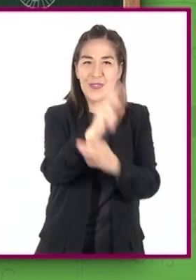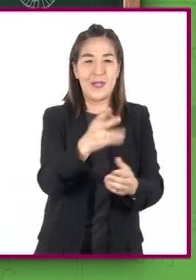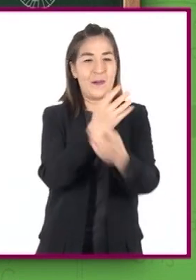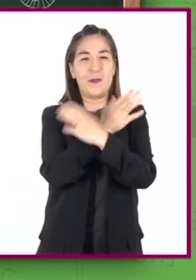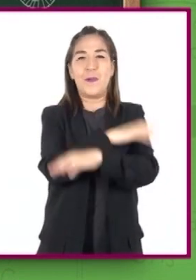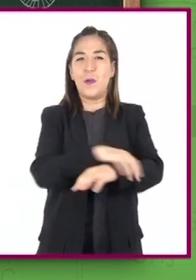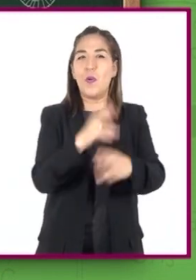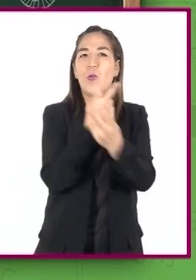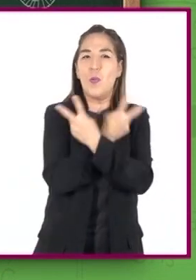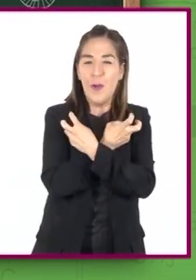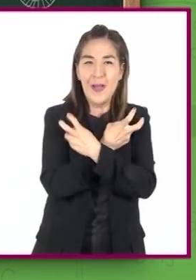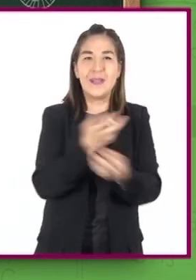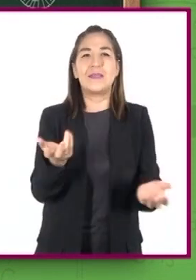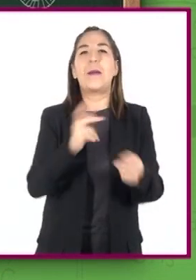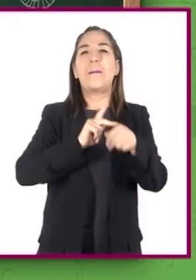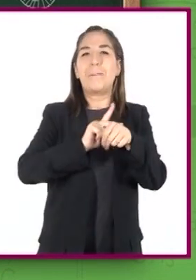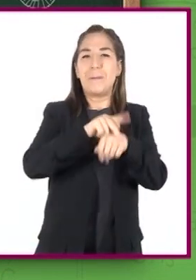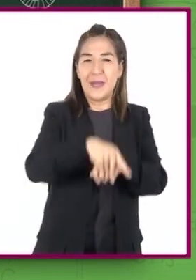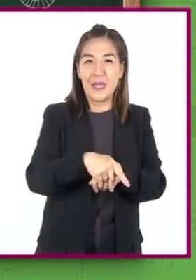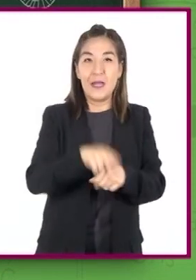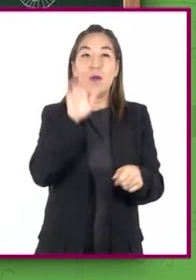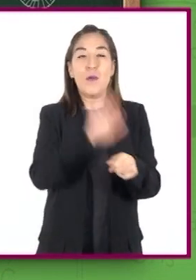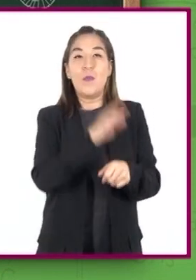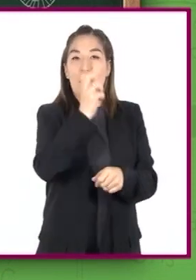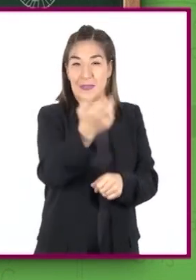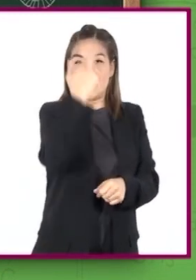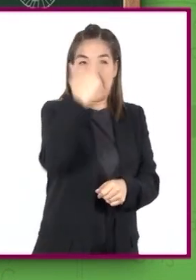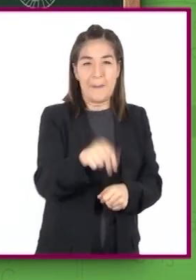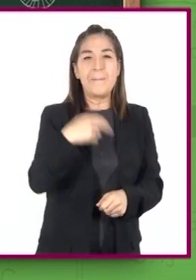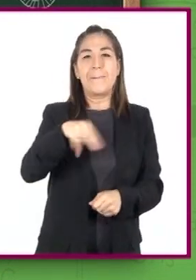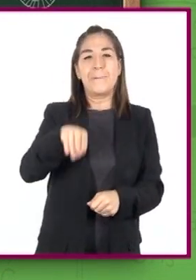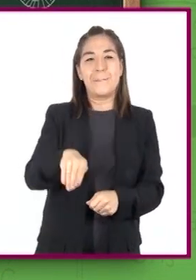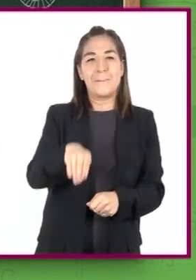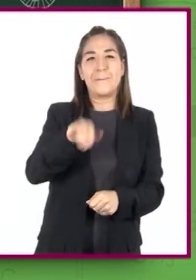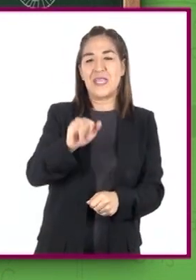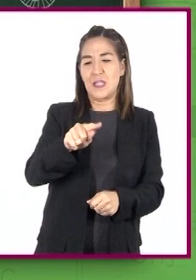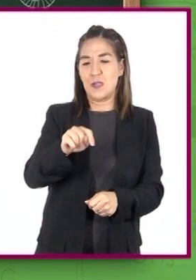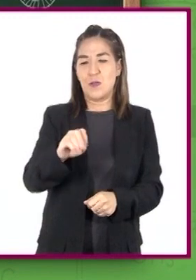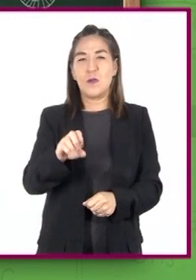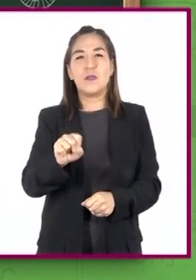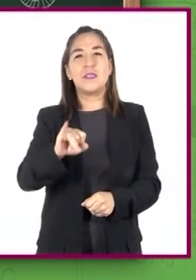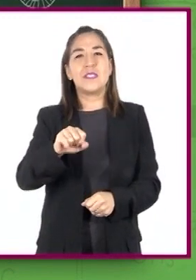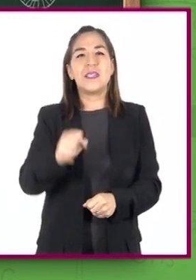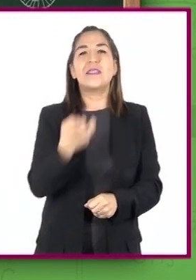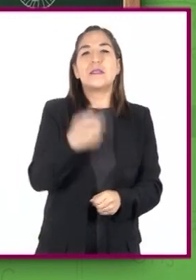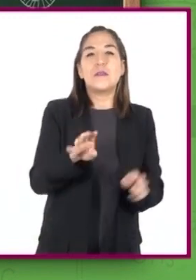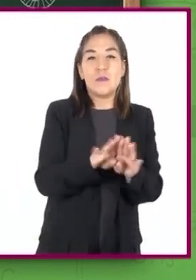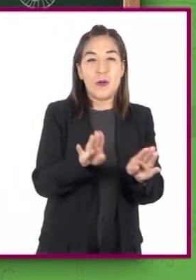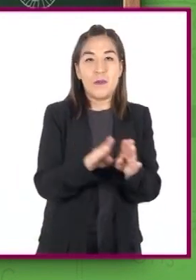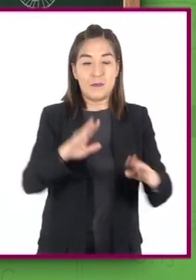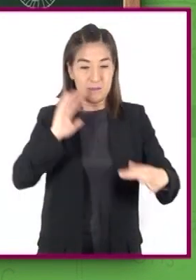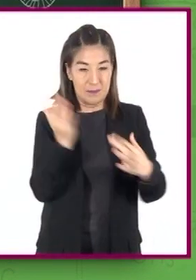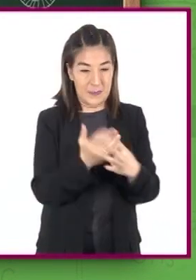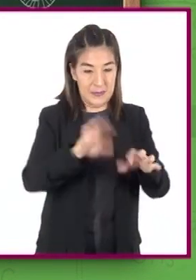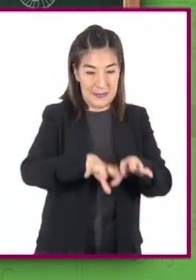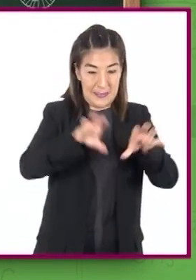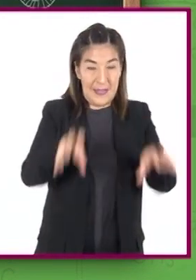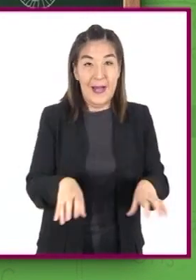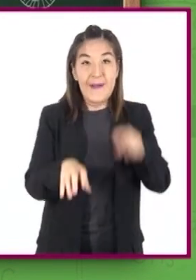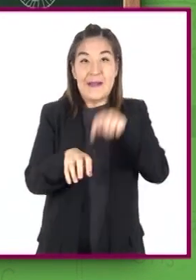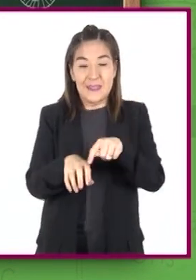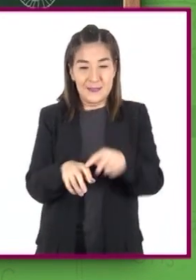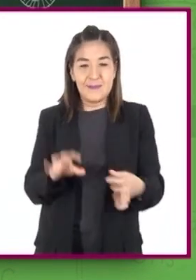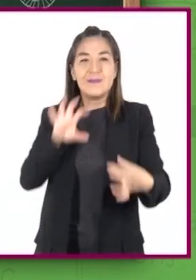huesos y de la piel. Por tanto, la mitosis consiste en la división de las células somáticas de